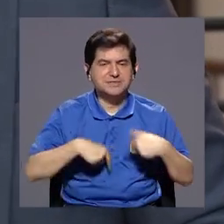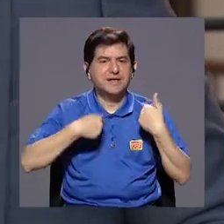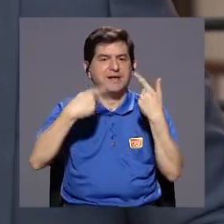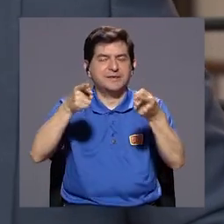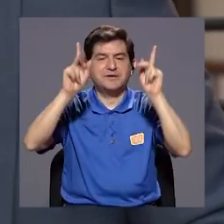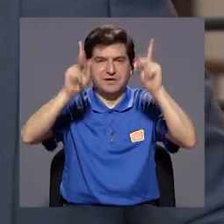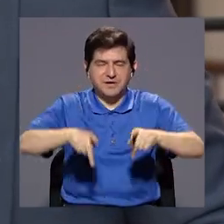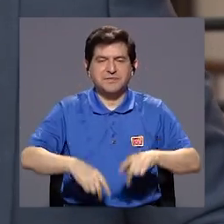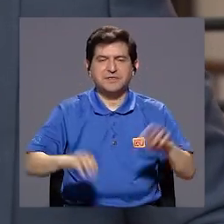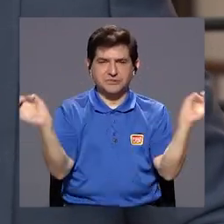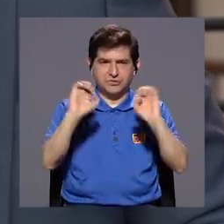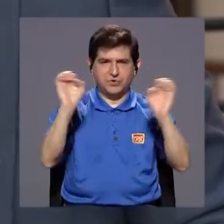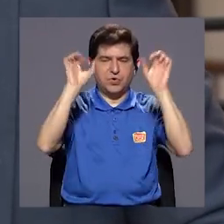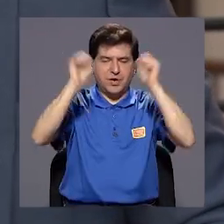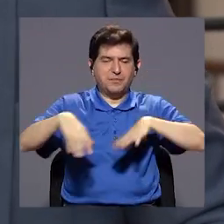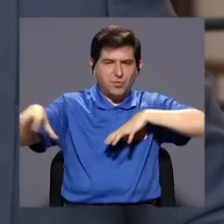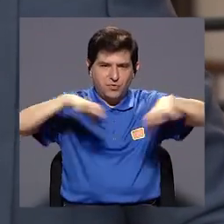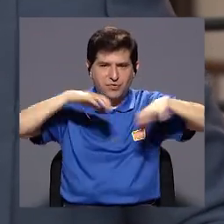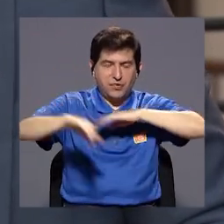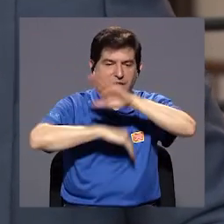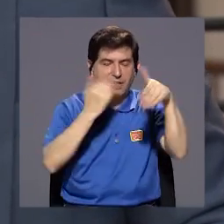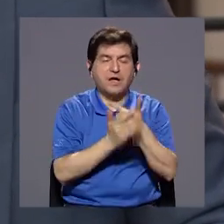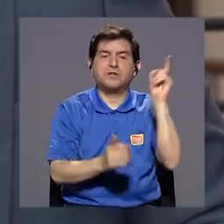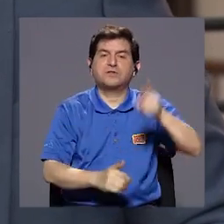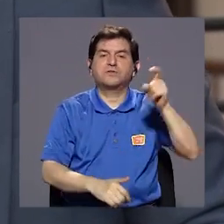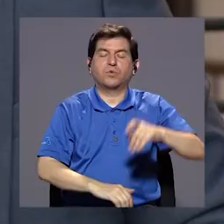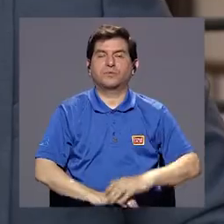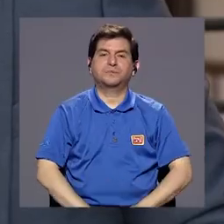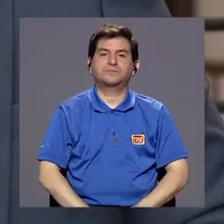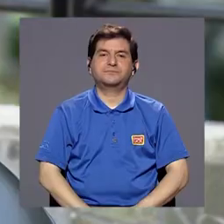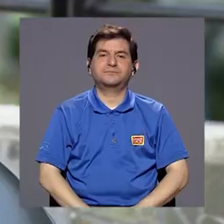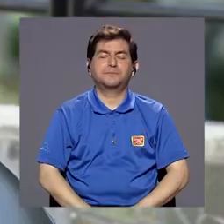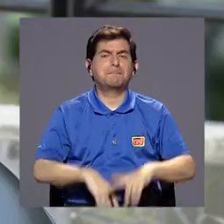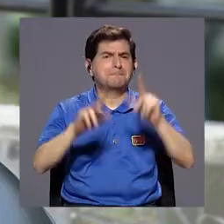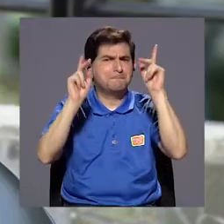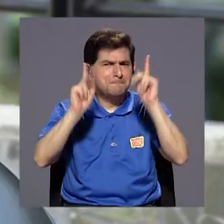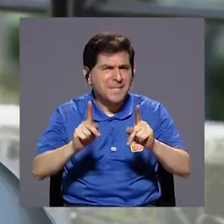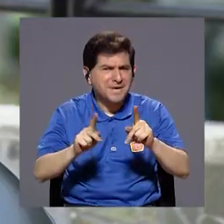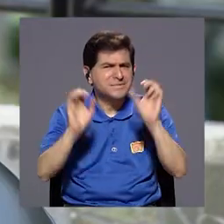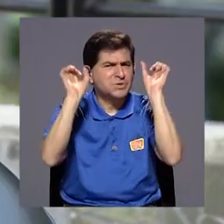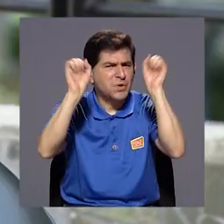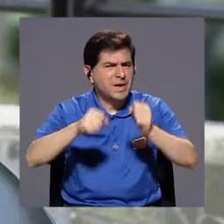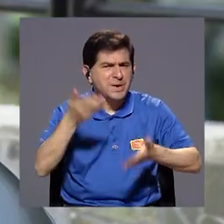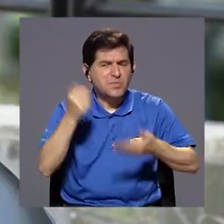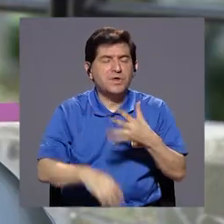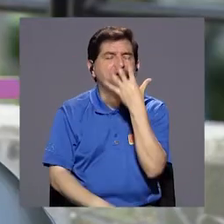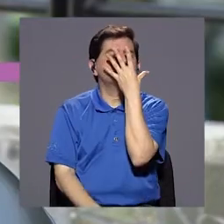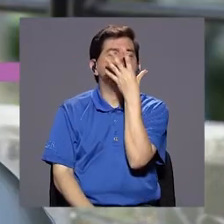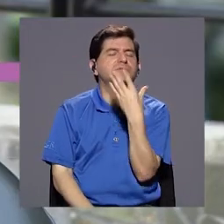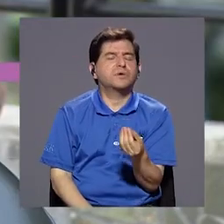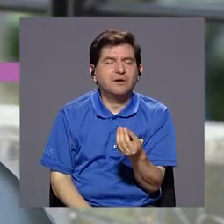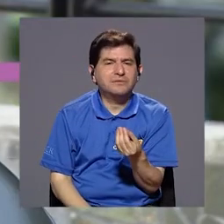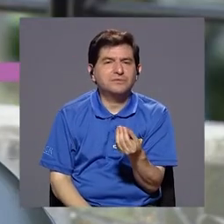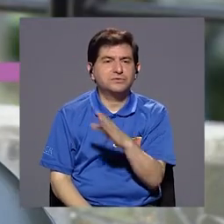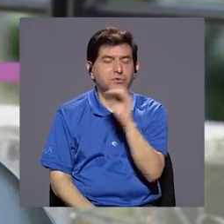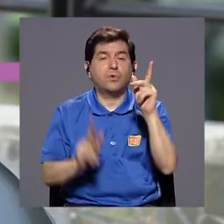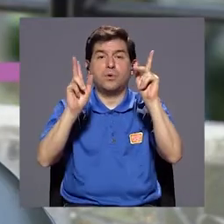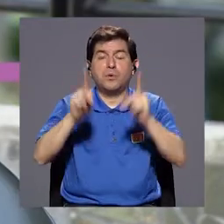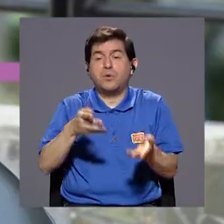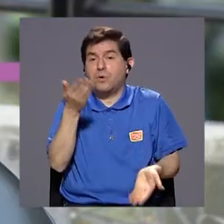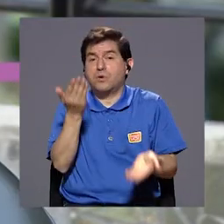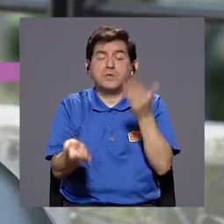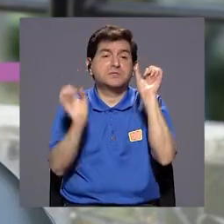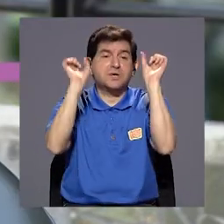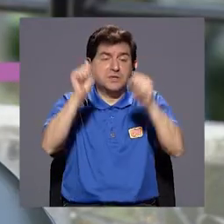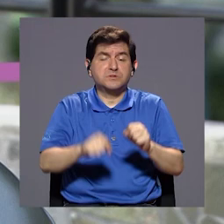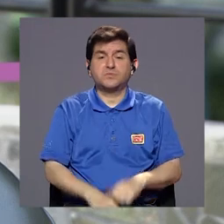lleve al paciente rápidamente a emergencias para poder actuar en todo lo que tenemos que hacer. ¿Es una persona que se te puede desvanecer, desmayar, o es una